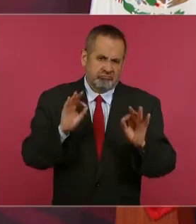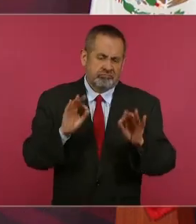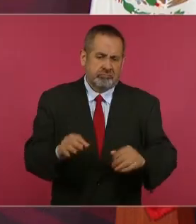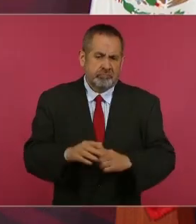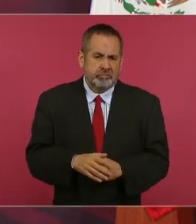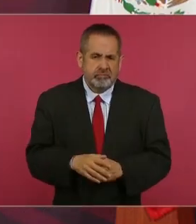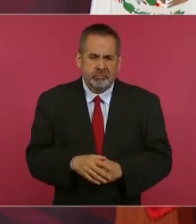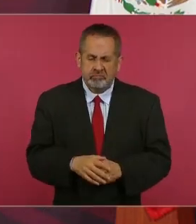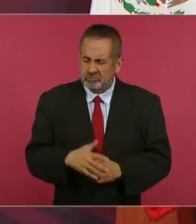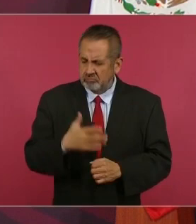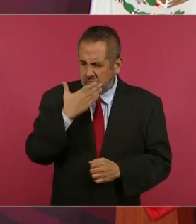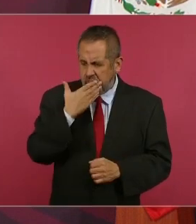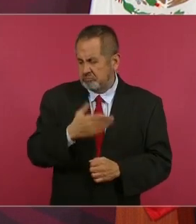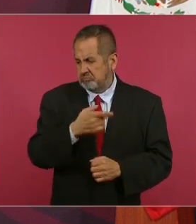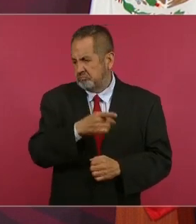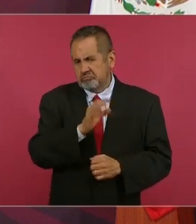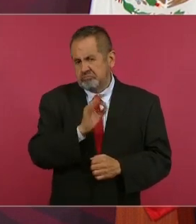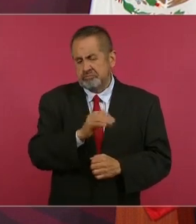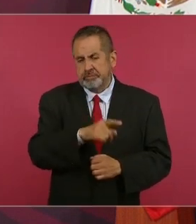un gran